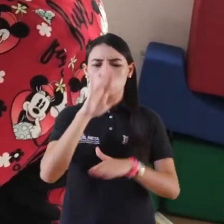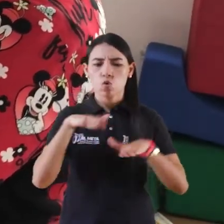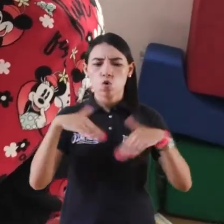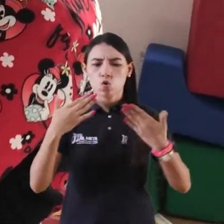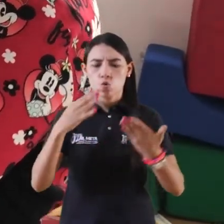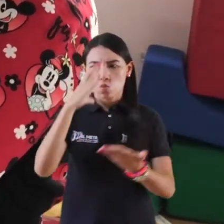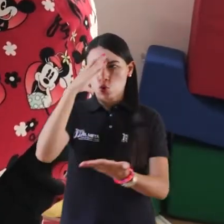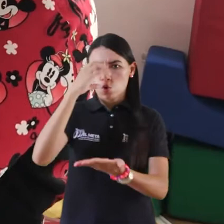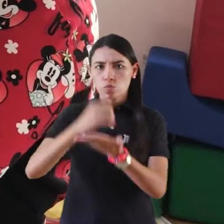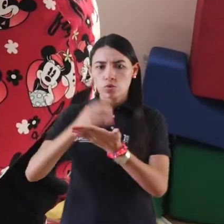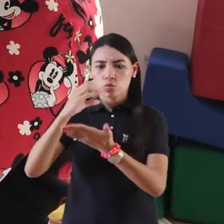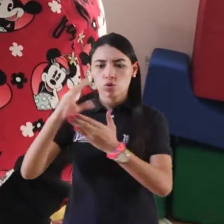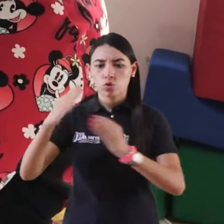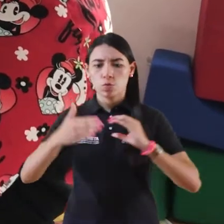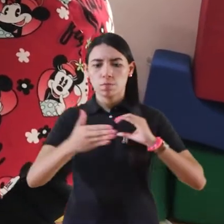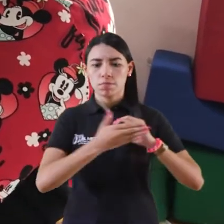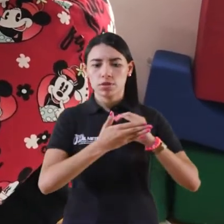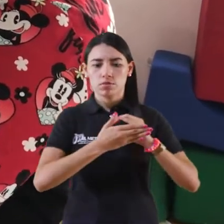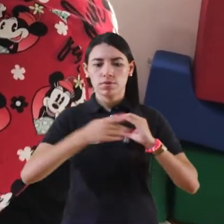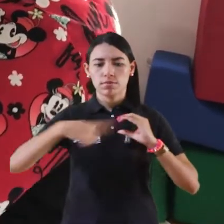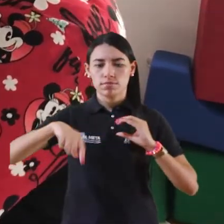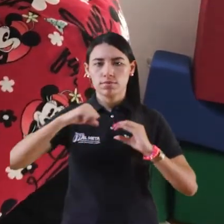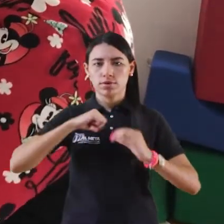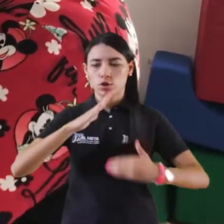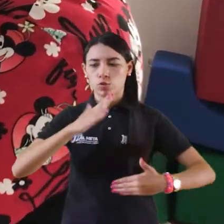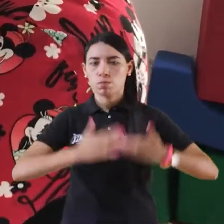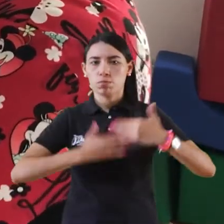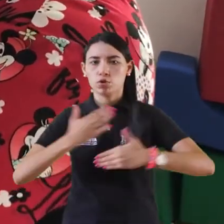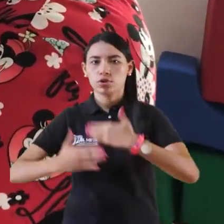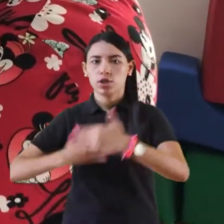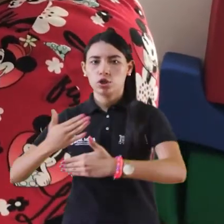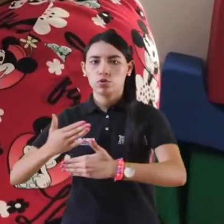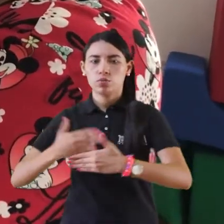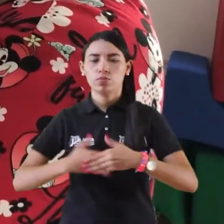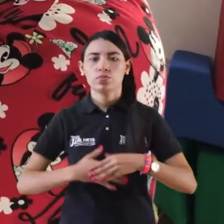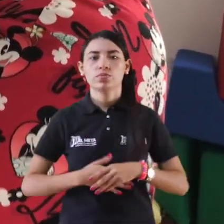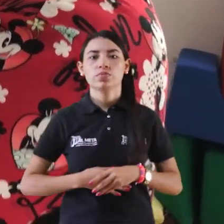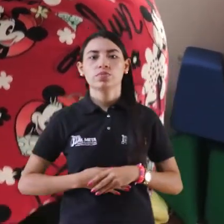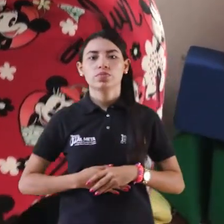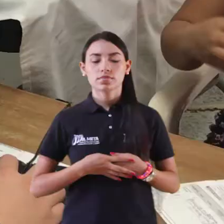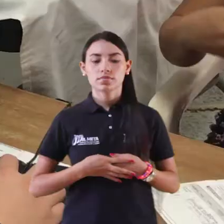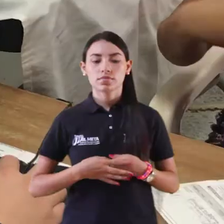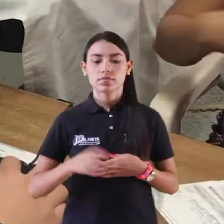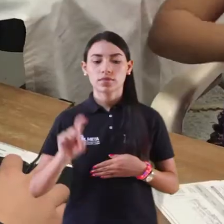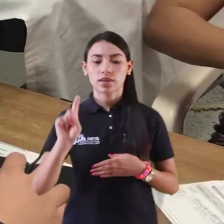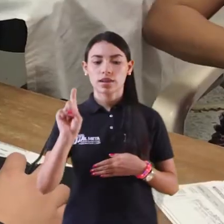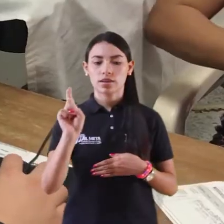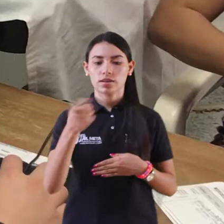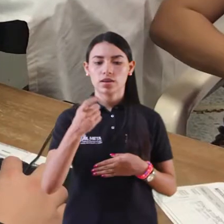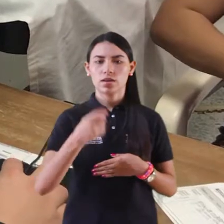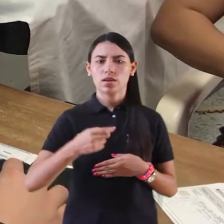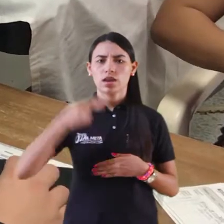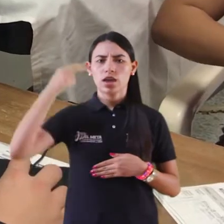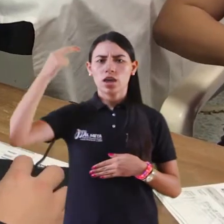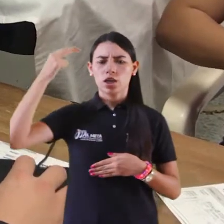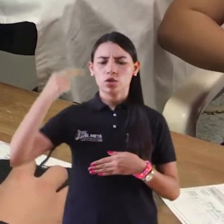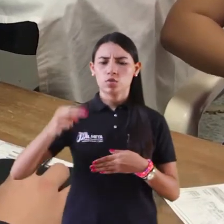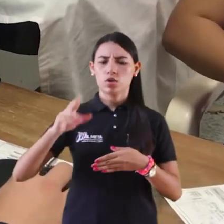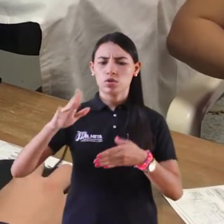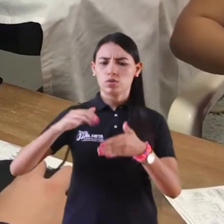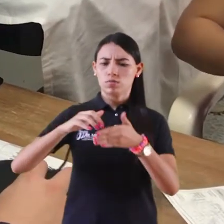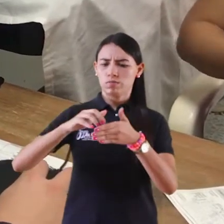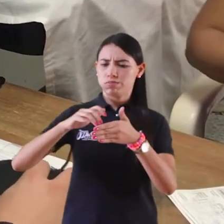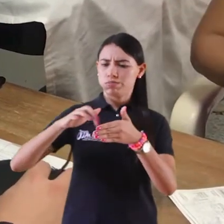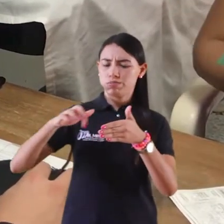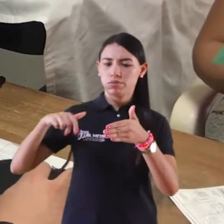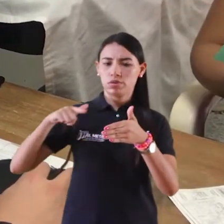costumbres, así como las opciones personales que tengan sobre los procedimientos. A que la historia clínica sea